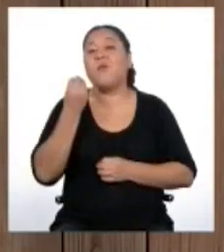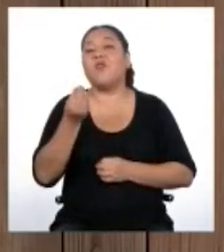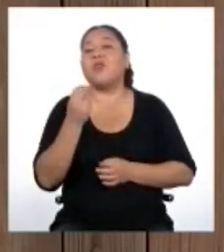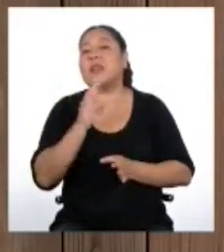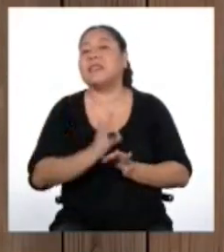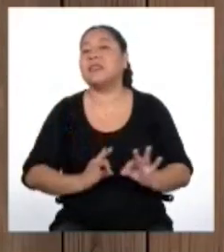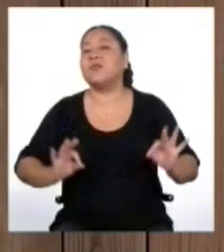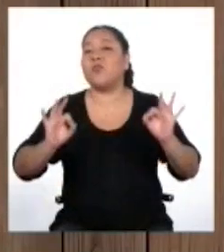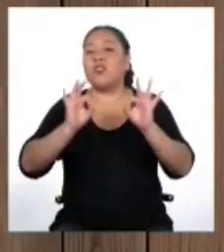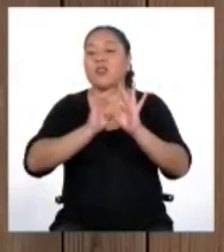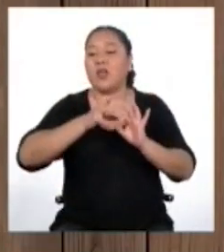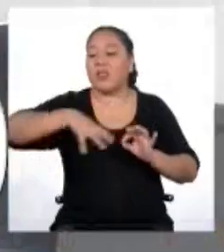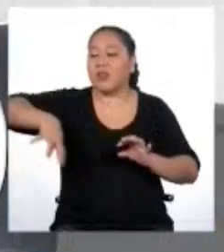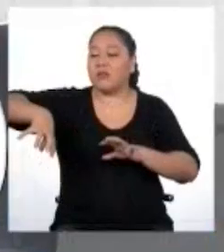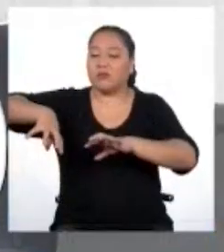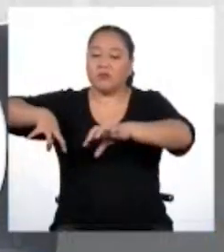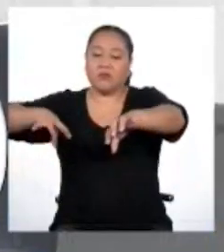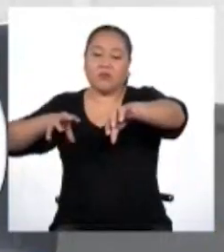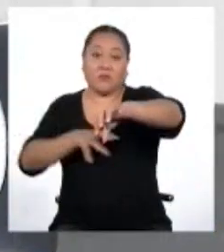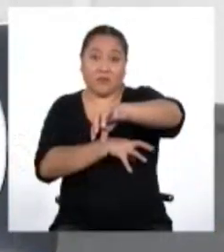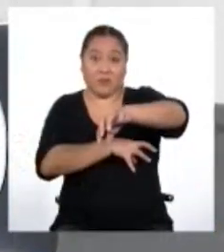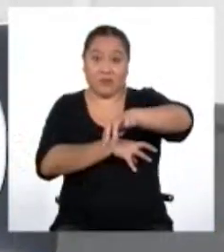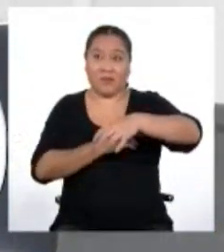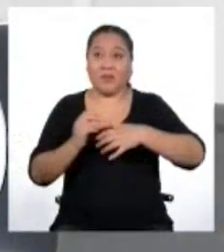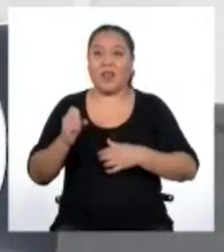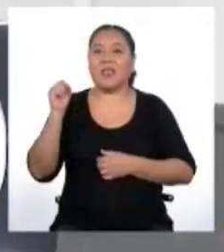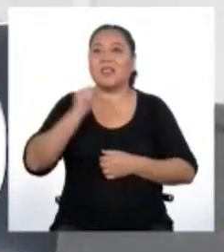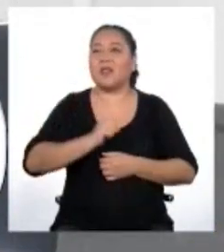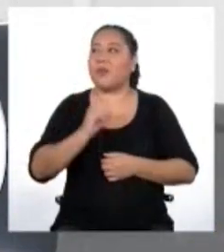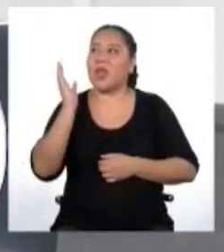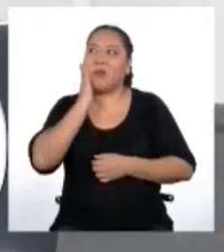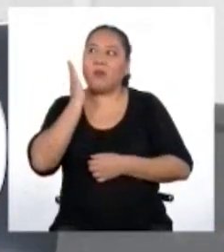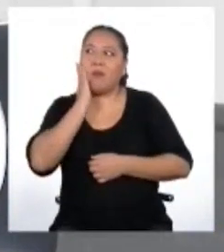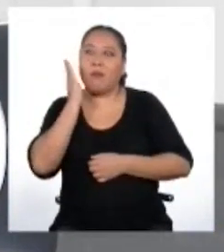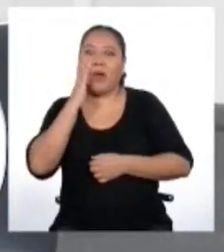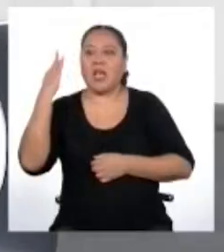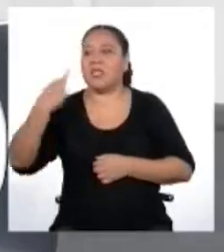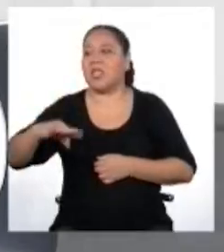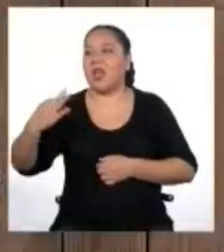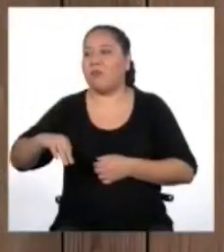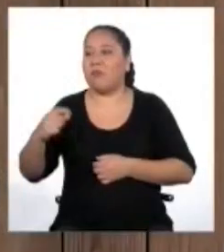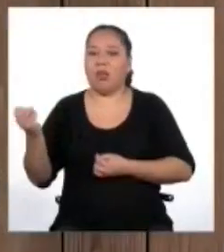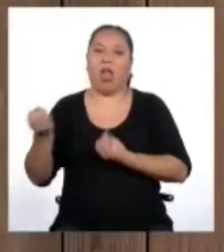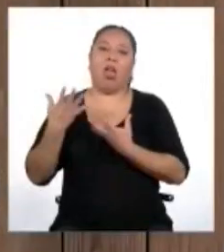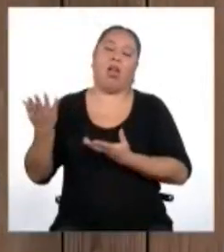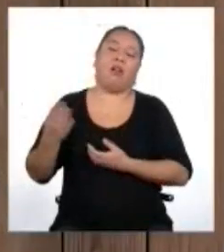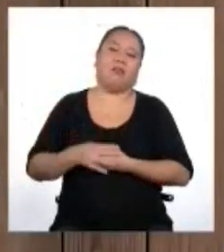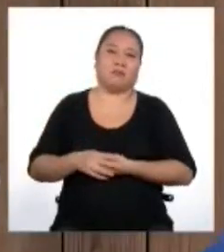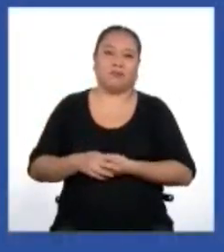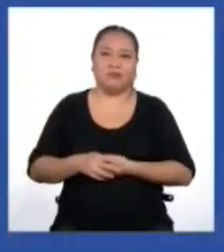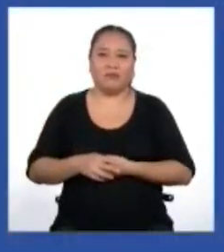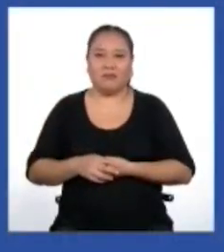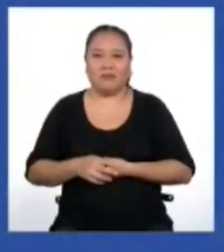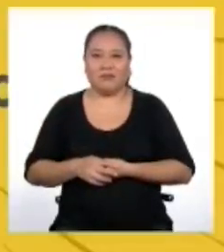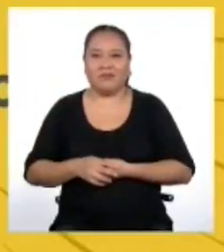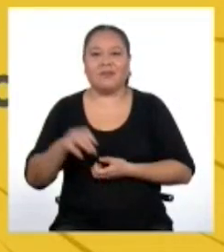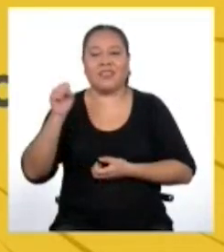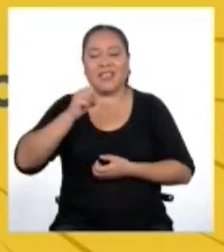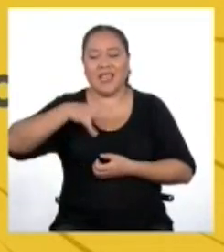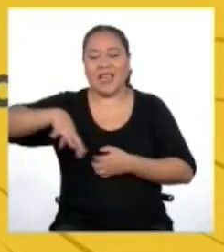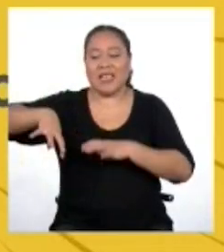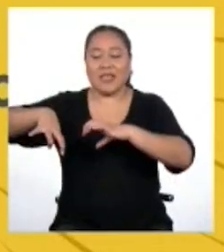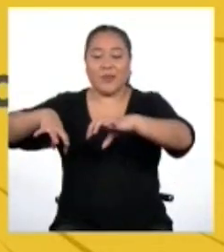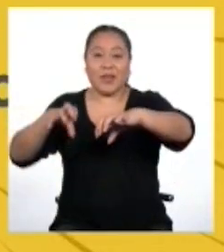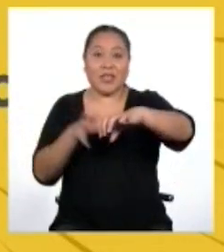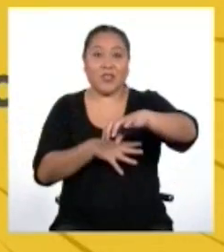importante dividir los poderes del Estado? Sí, para que mi mamá no se salga siempre con la suya. La separación de